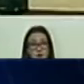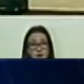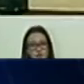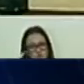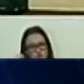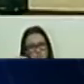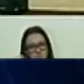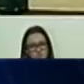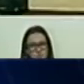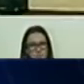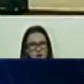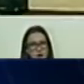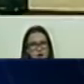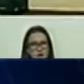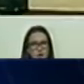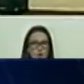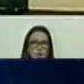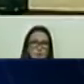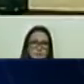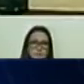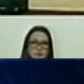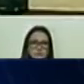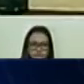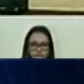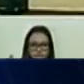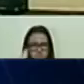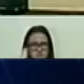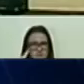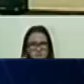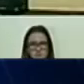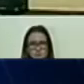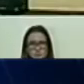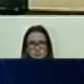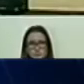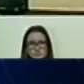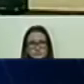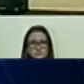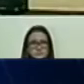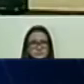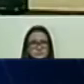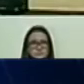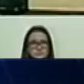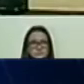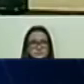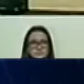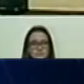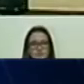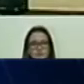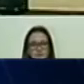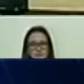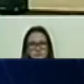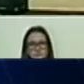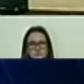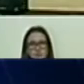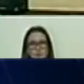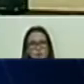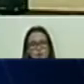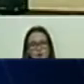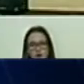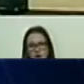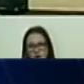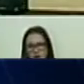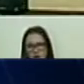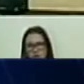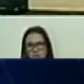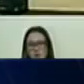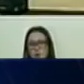más. Quienes me escuchan, me ven o por televisión, o nos escuchan por radio, nos ven por